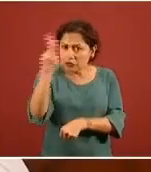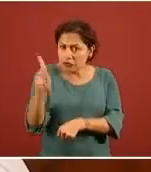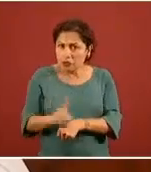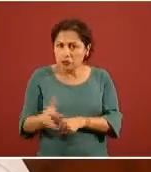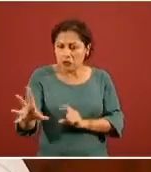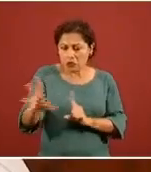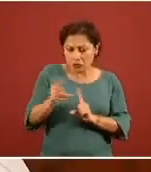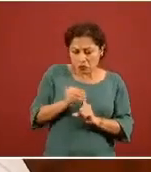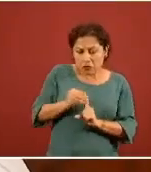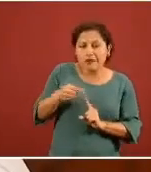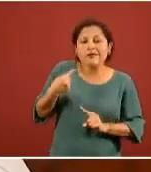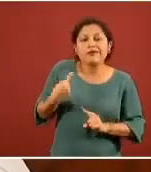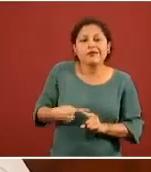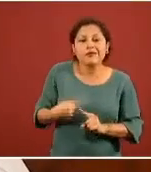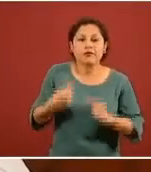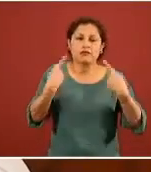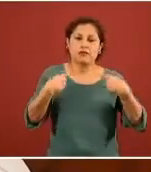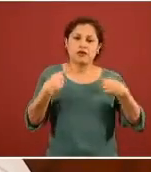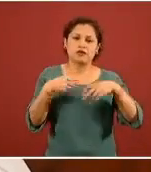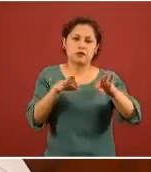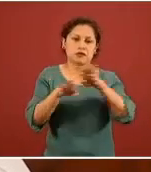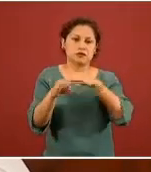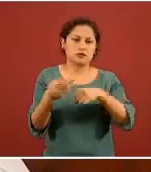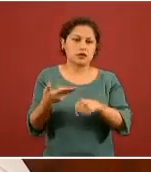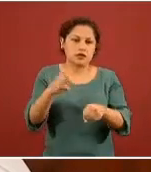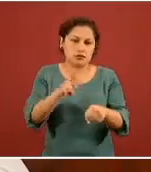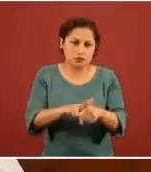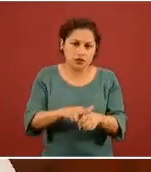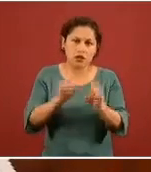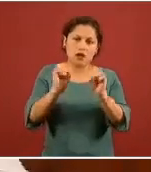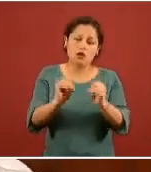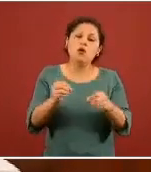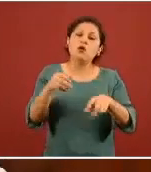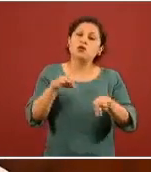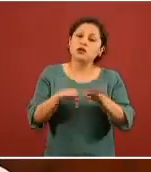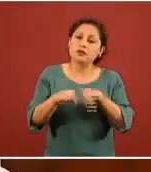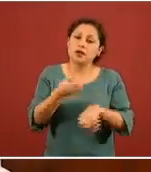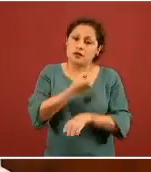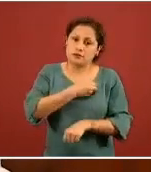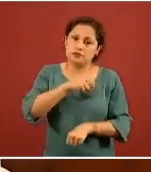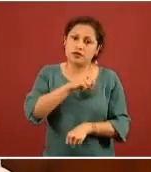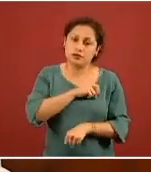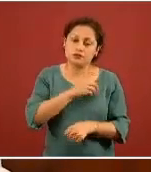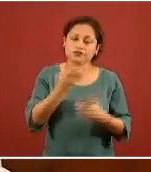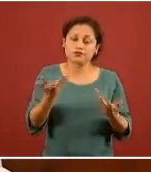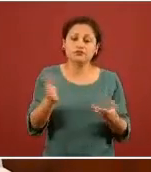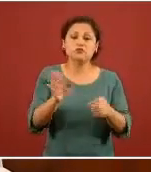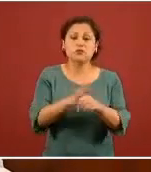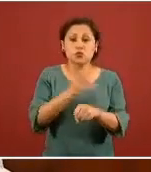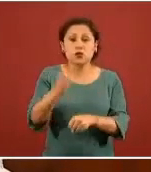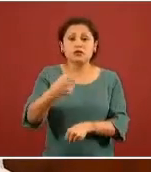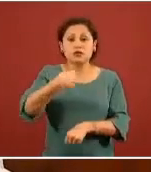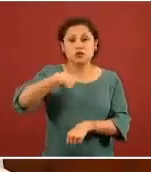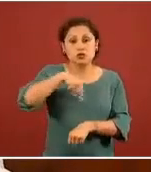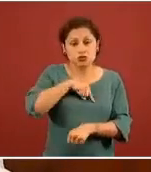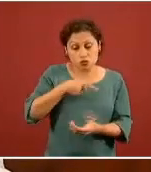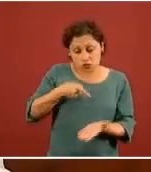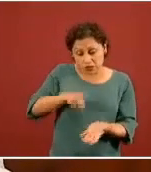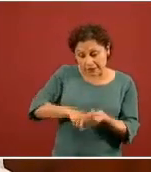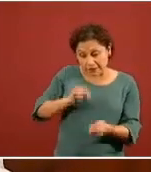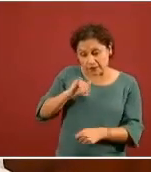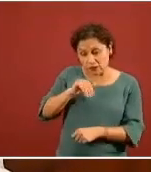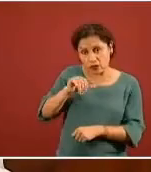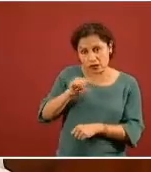estos trabajadores, hombres y mujeres de la salud. Y por eso nosotros hemos hecho una vigilancia estrecha. Ustedes